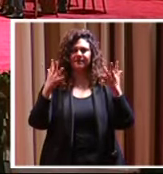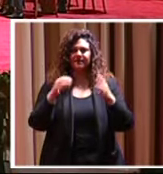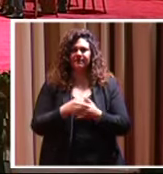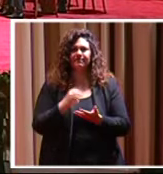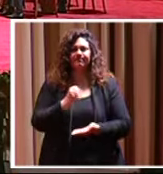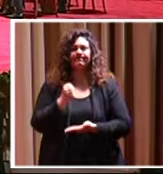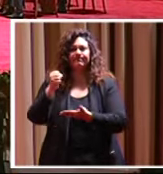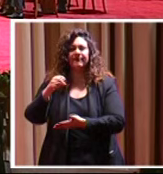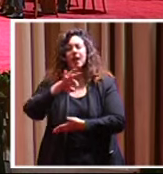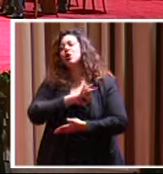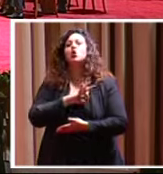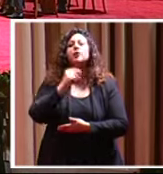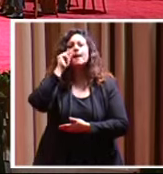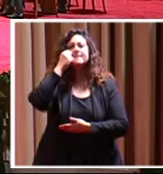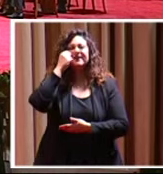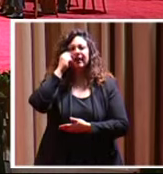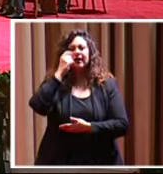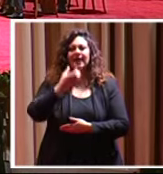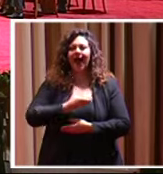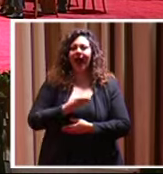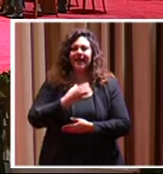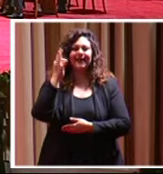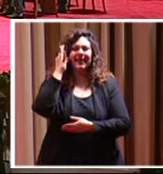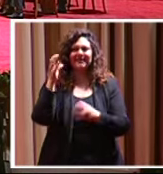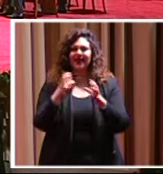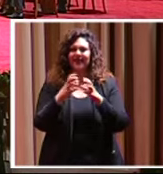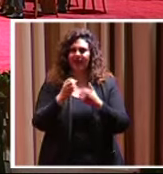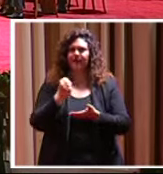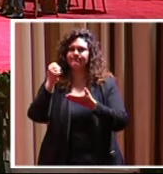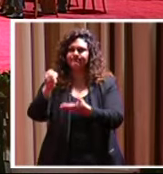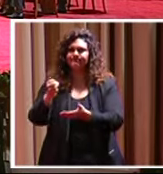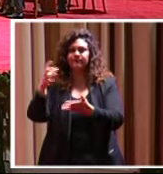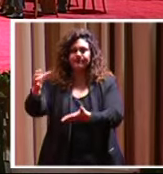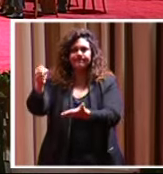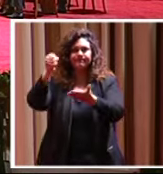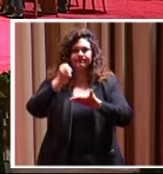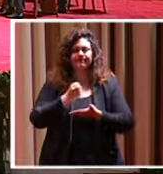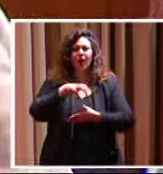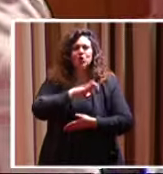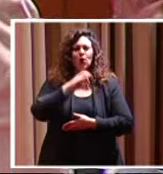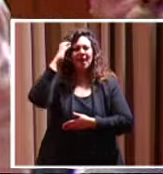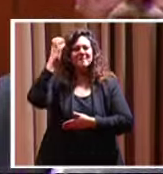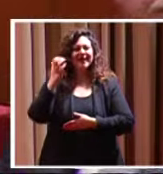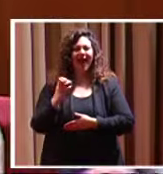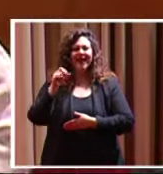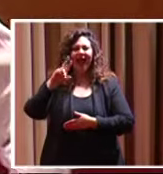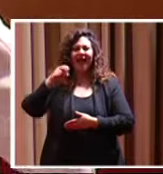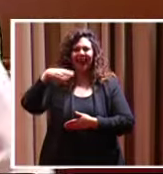Entrega doña Marifran Carazo, alcaldesa de Granada. Recoge doña Pilar Aranda